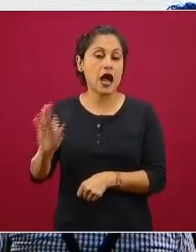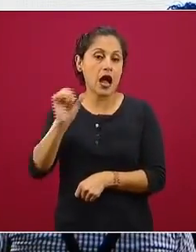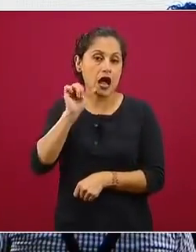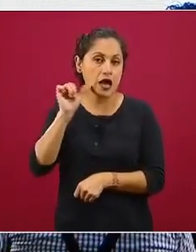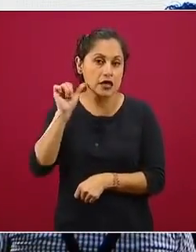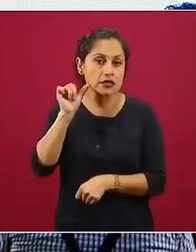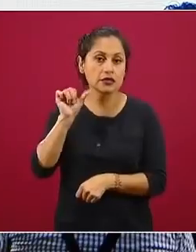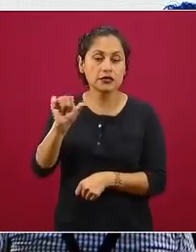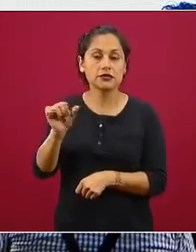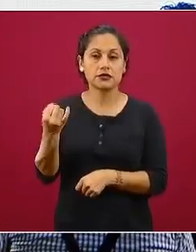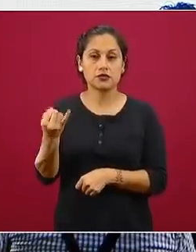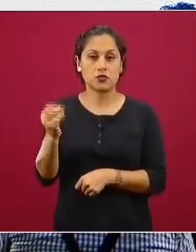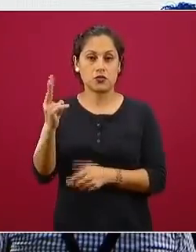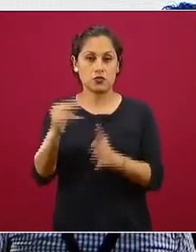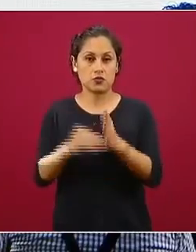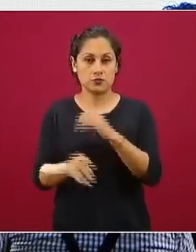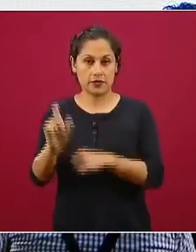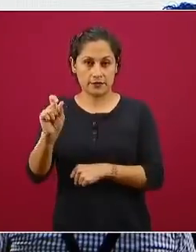de 2020.